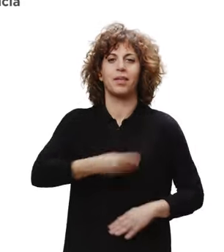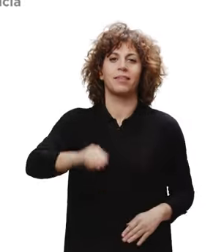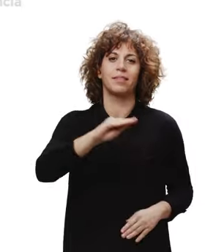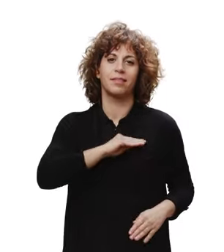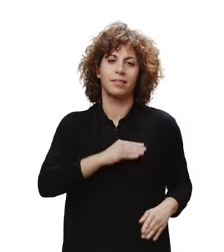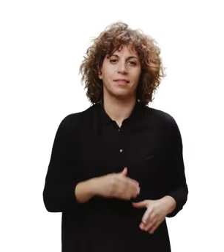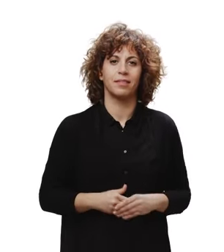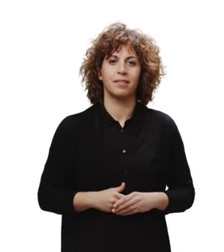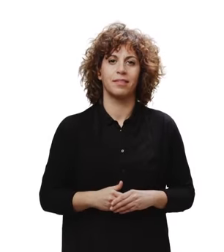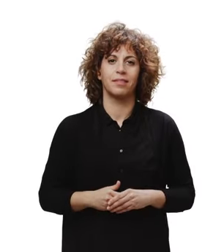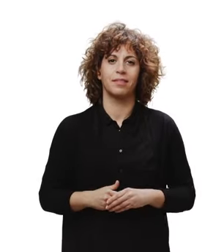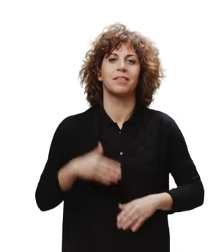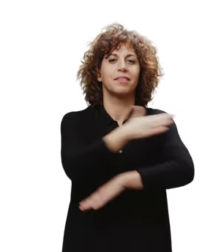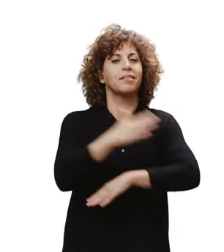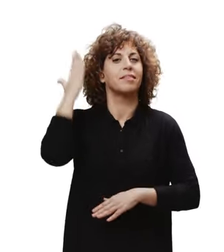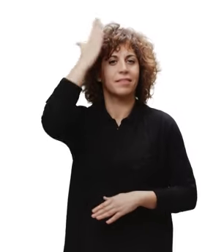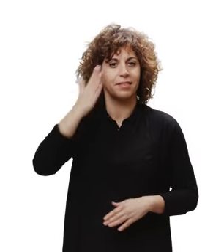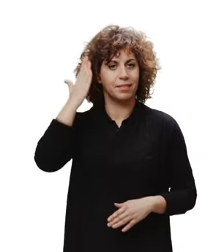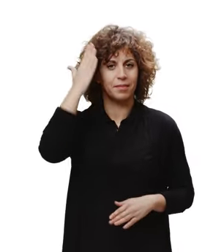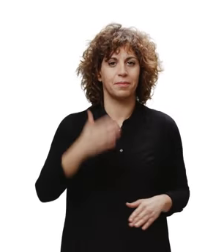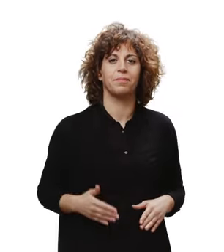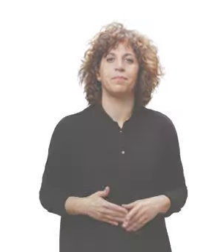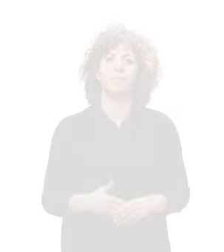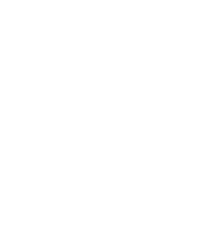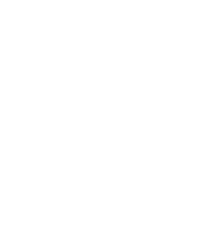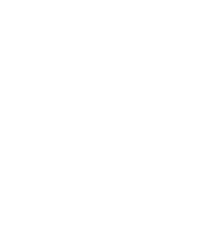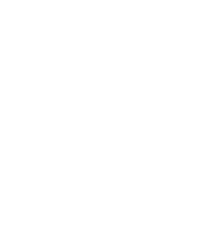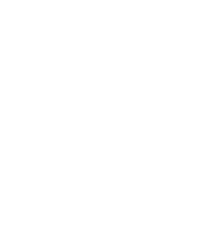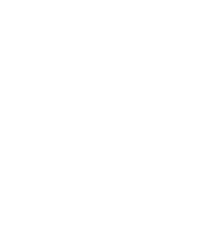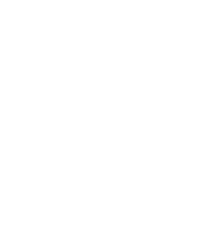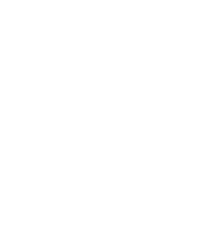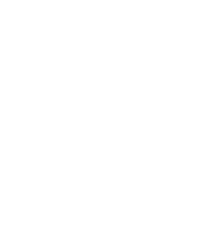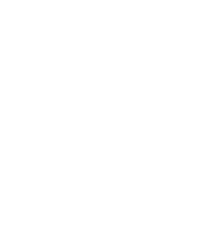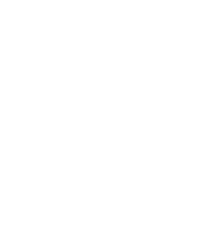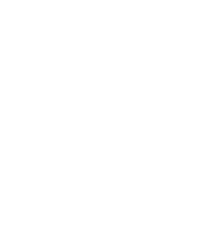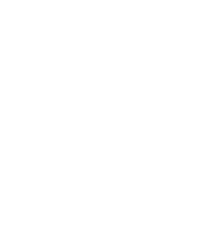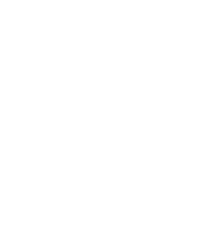Gobierno de España. Gobierno de Navarra. Nafarroako Gobernua.